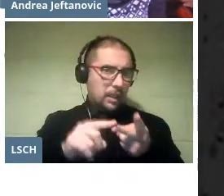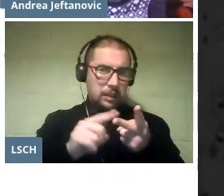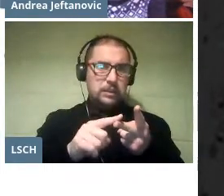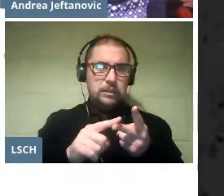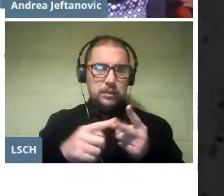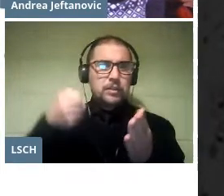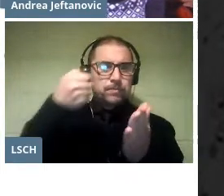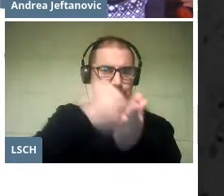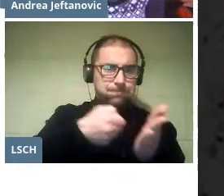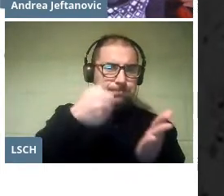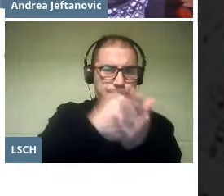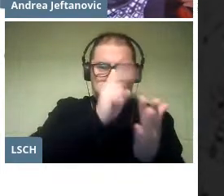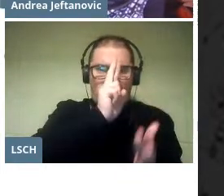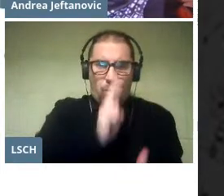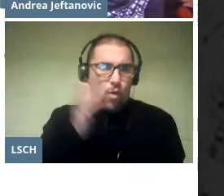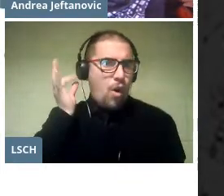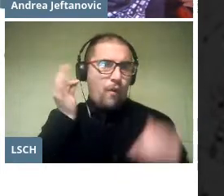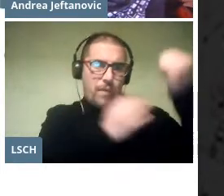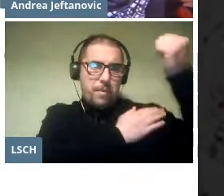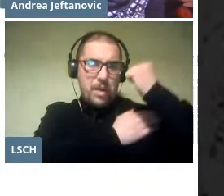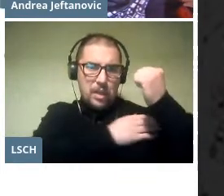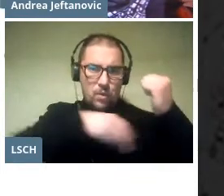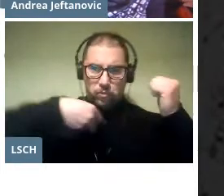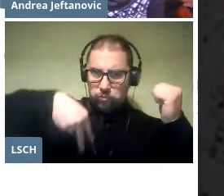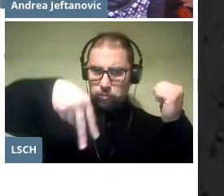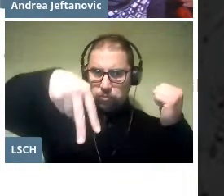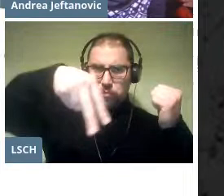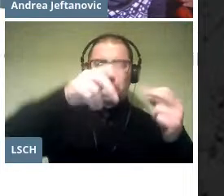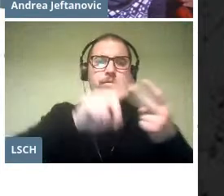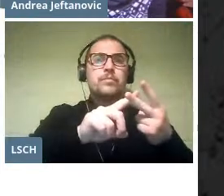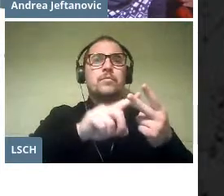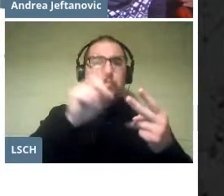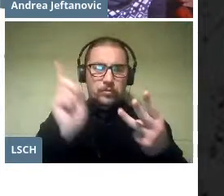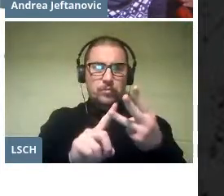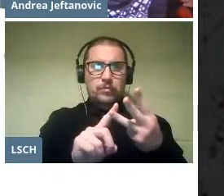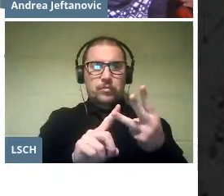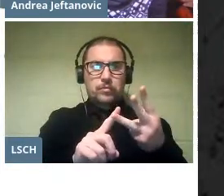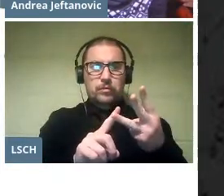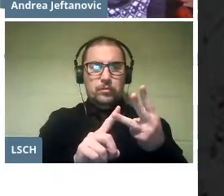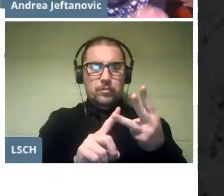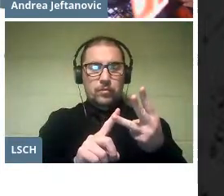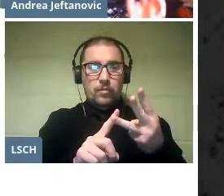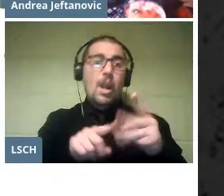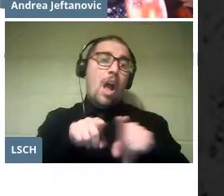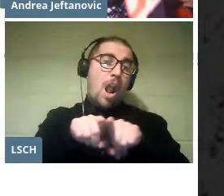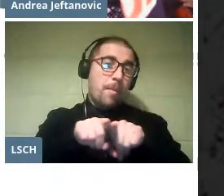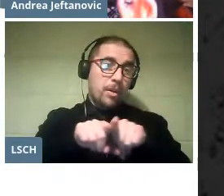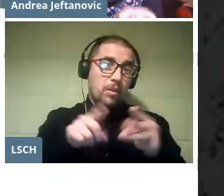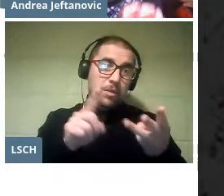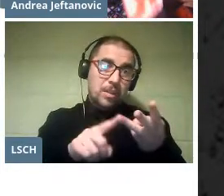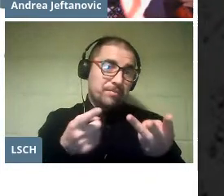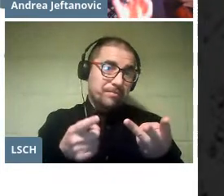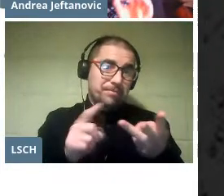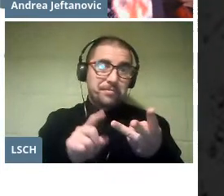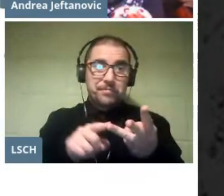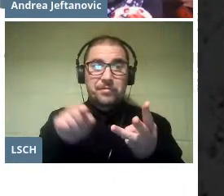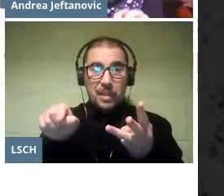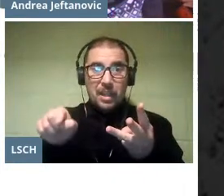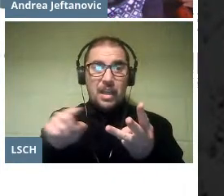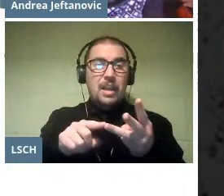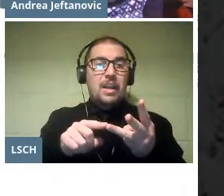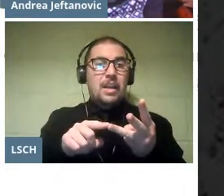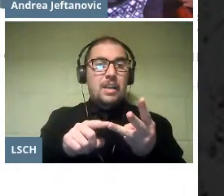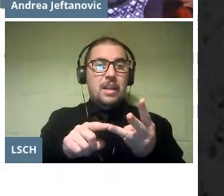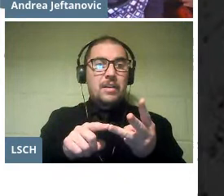forzado su rol femenino y se han lanzado a recorrer las calles; y por último, la prostituta, la única autorizada a permanecer